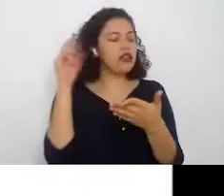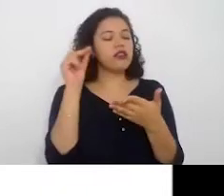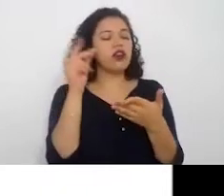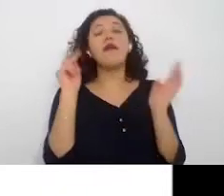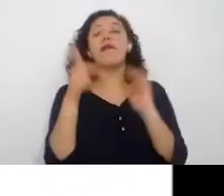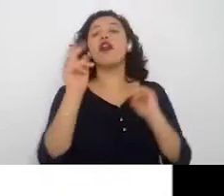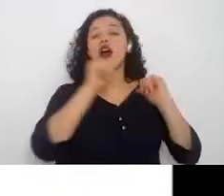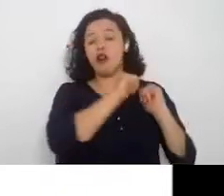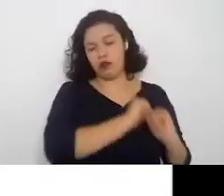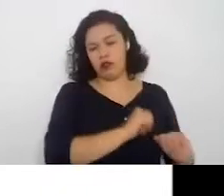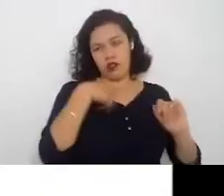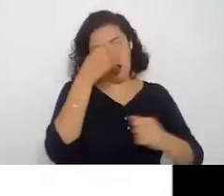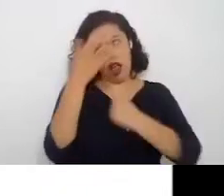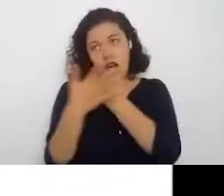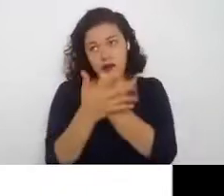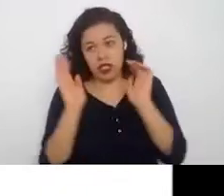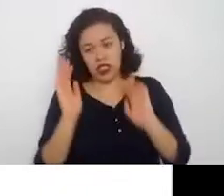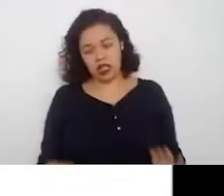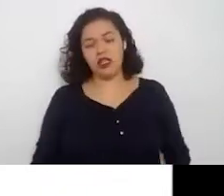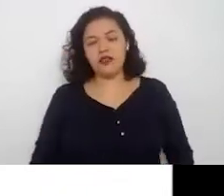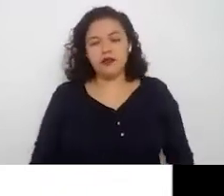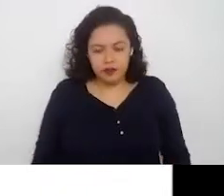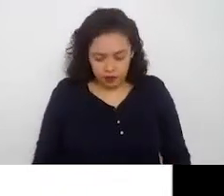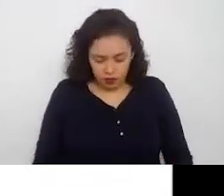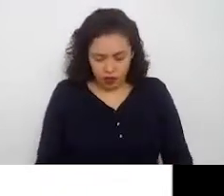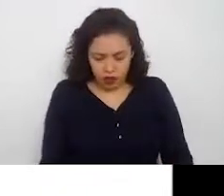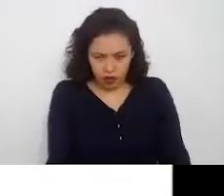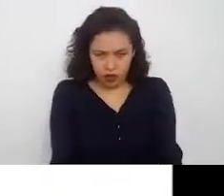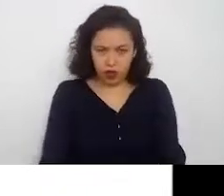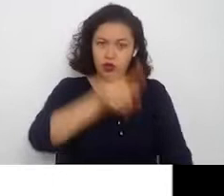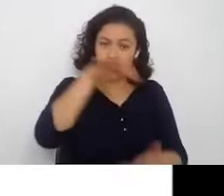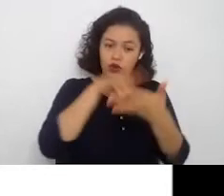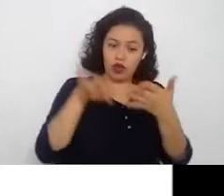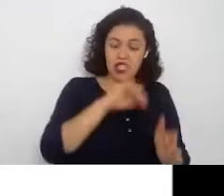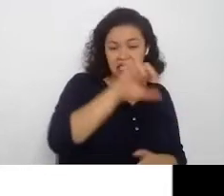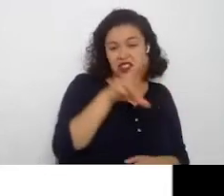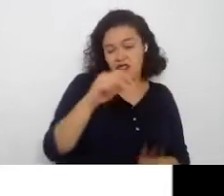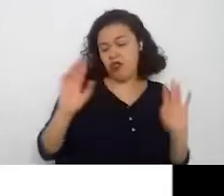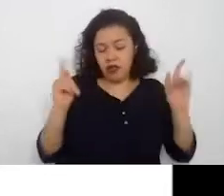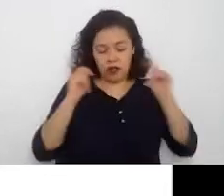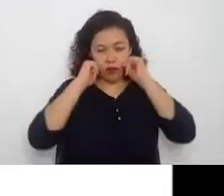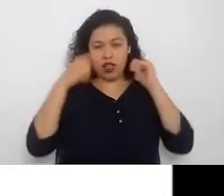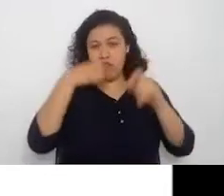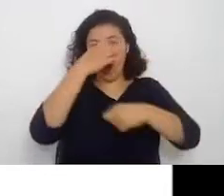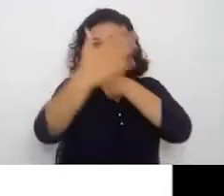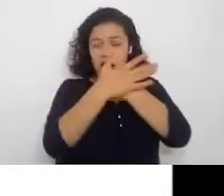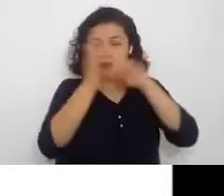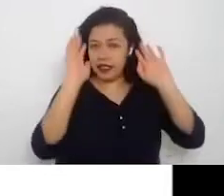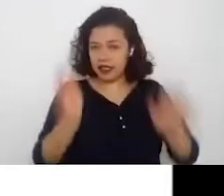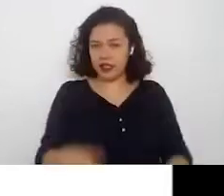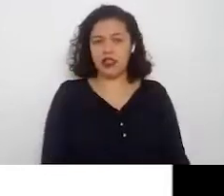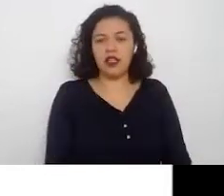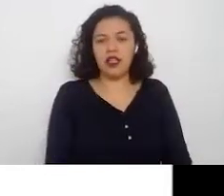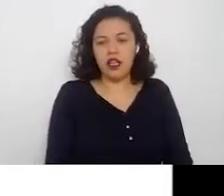por notificado. ¿Sí? ¿Lo leíste o no? Ya está notificado. ¿Sí? Que hay que revisar